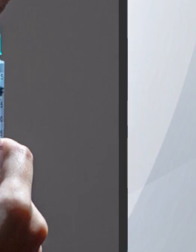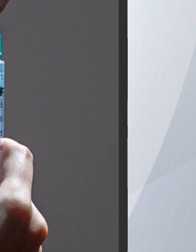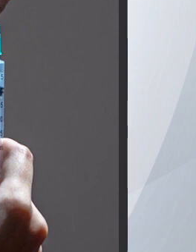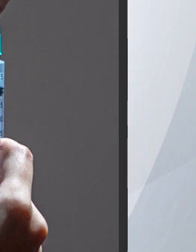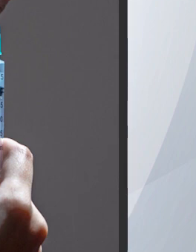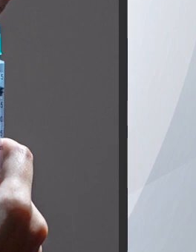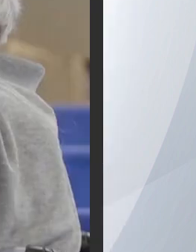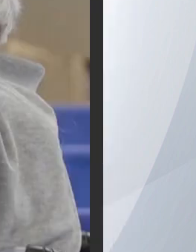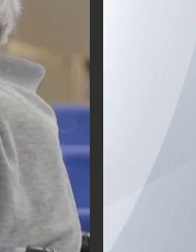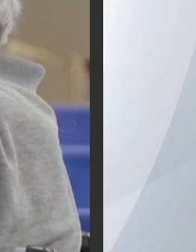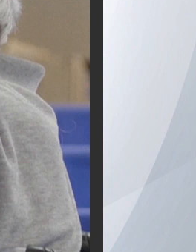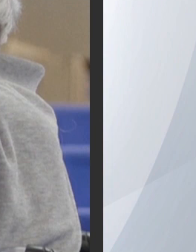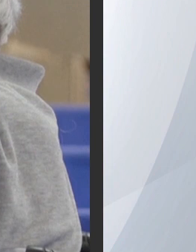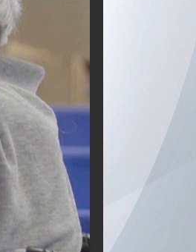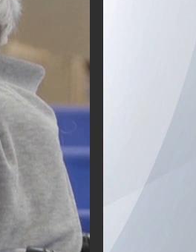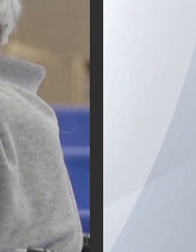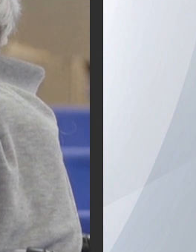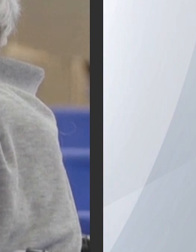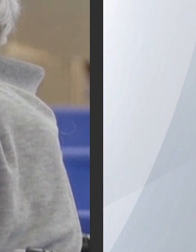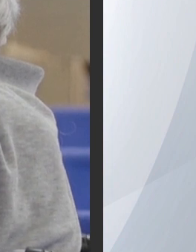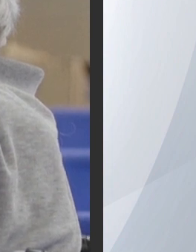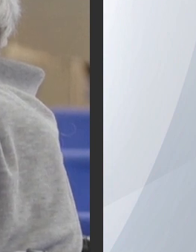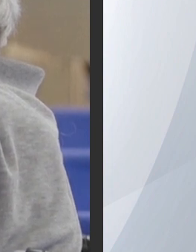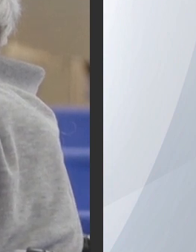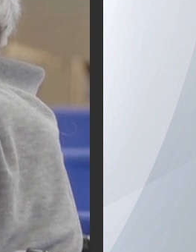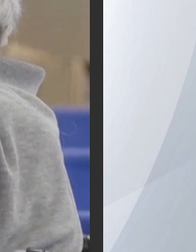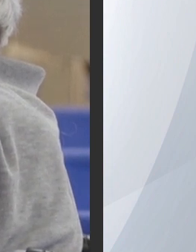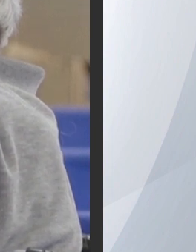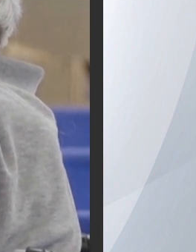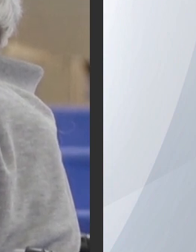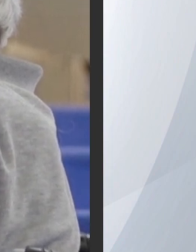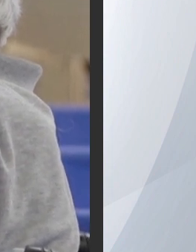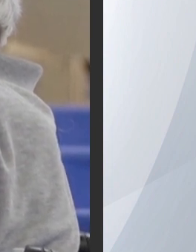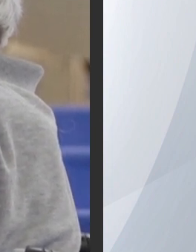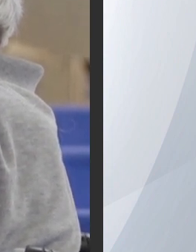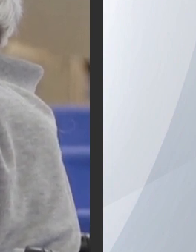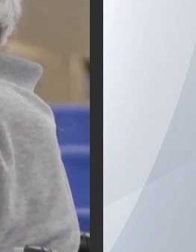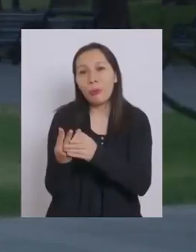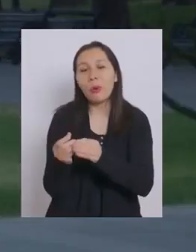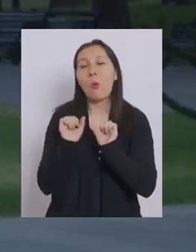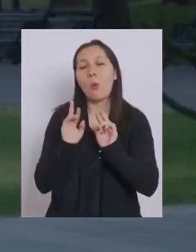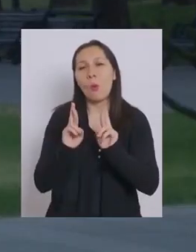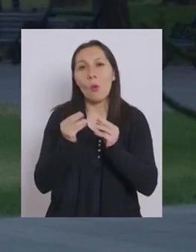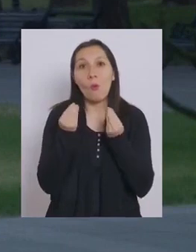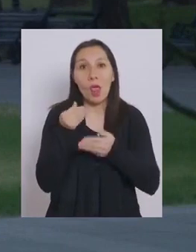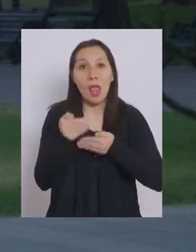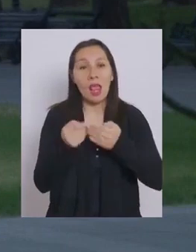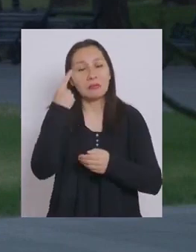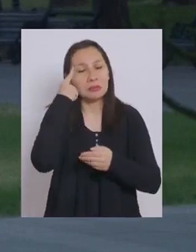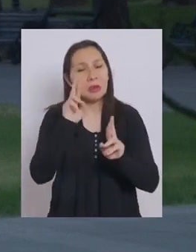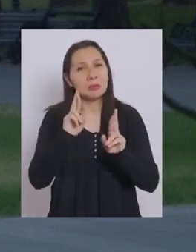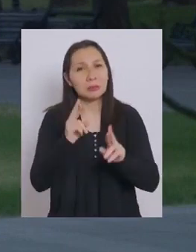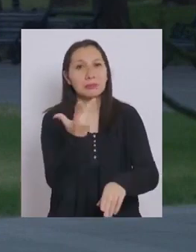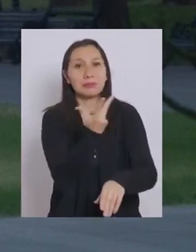cada 100 habitantes inoculadas en las últimas 7 jornadas. Porque yo espero que este proceso muy exitoso de